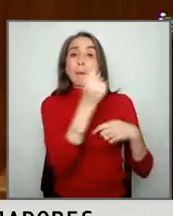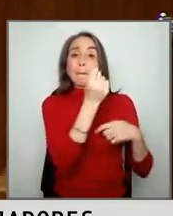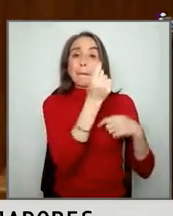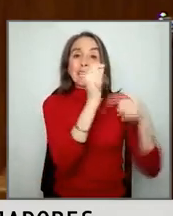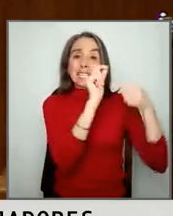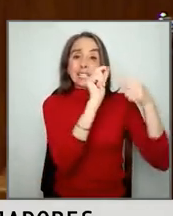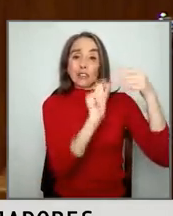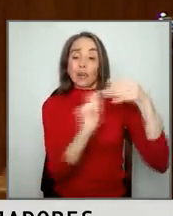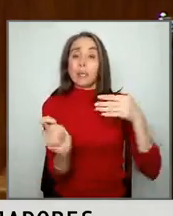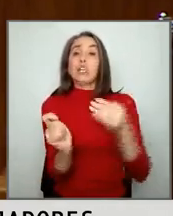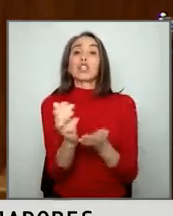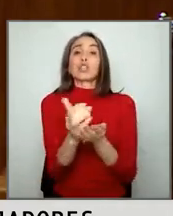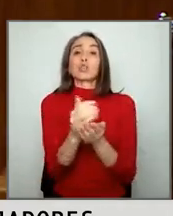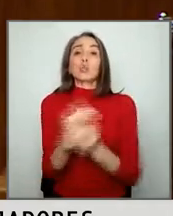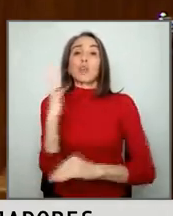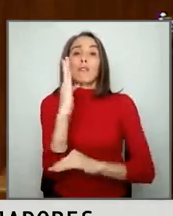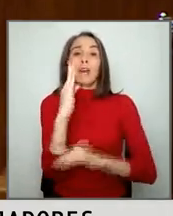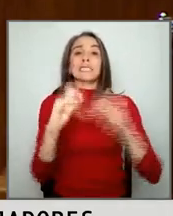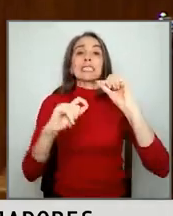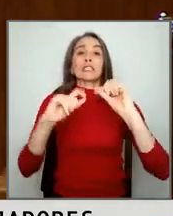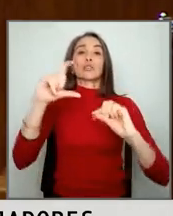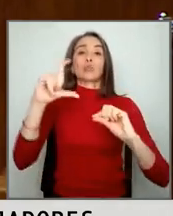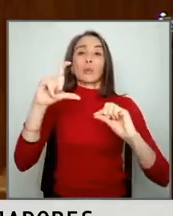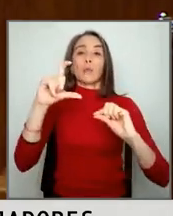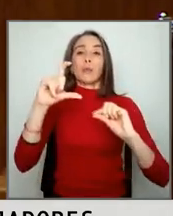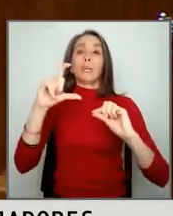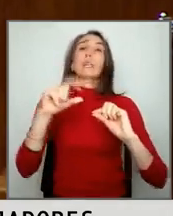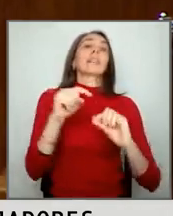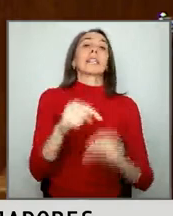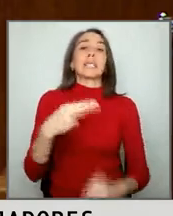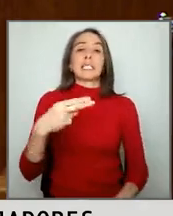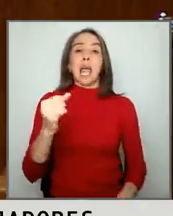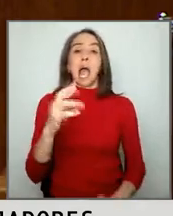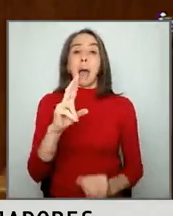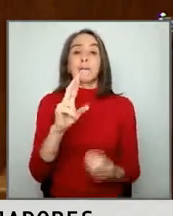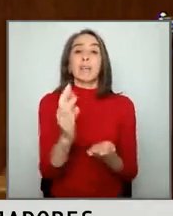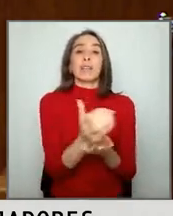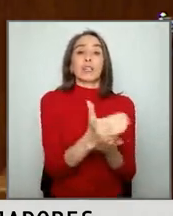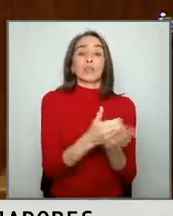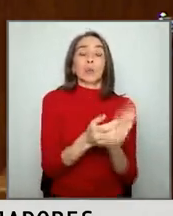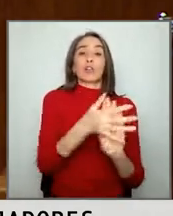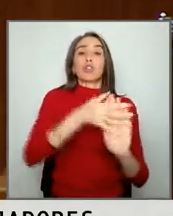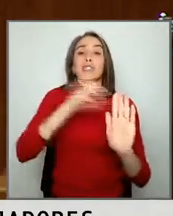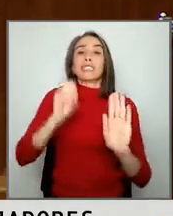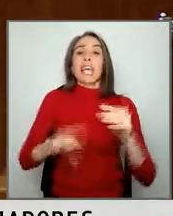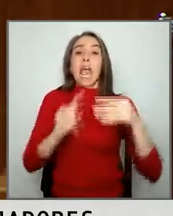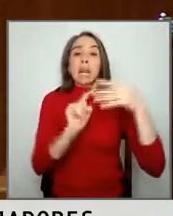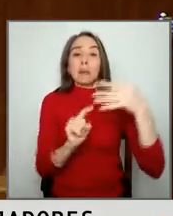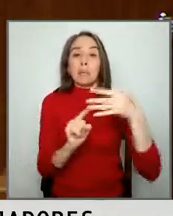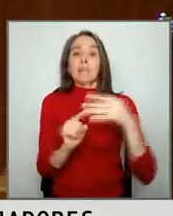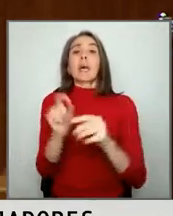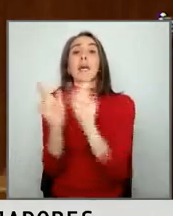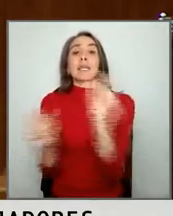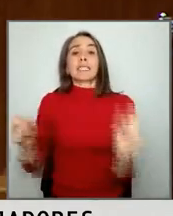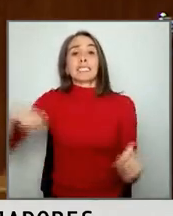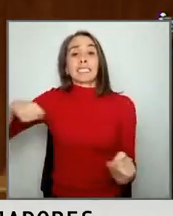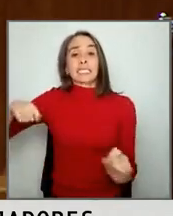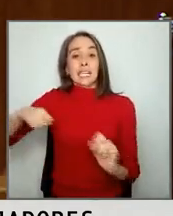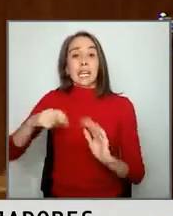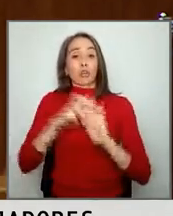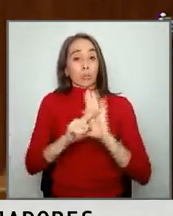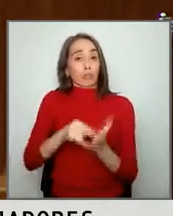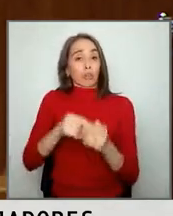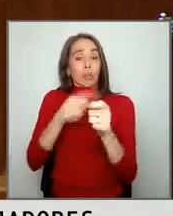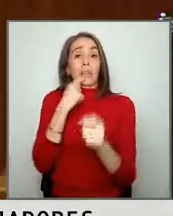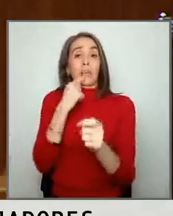sueldo base eliminándose Tales haberes de las remuneraciones sostienen lo emocional lo emocionantes que la contraloría